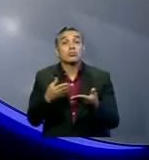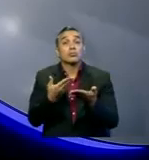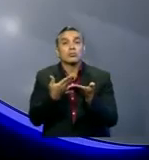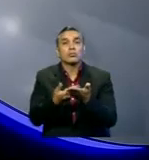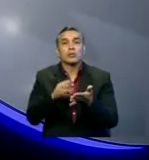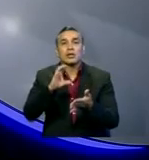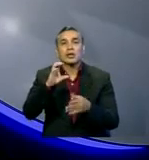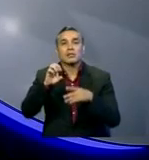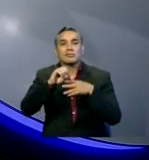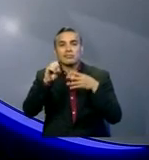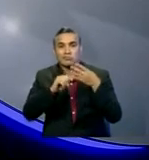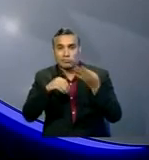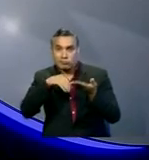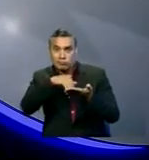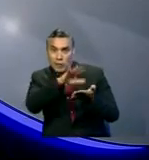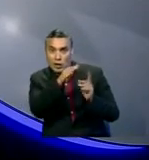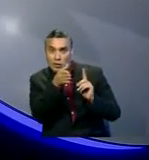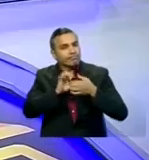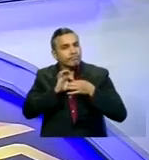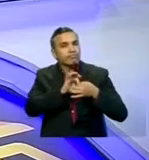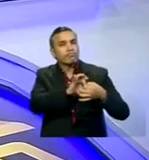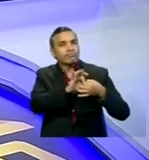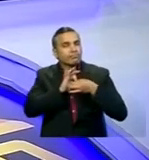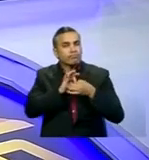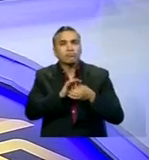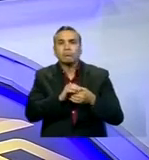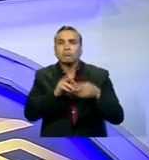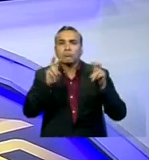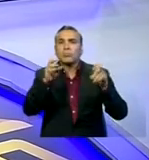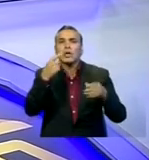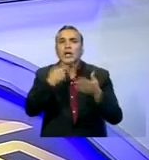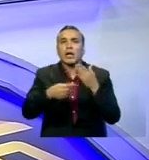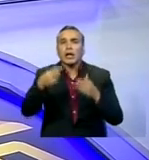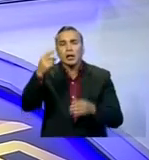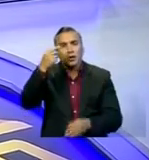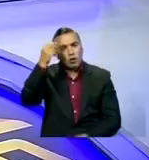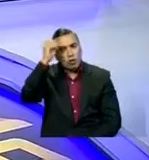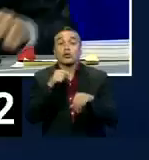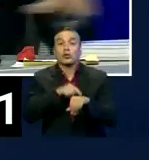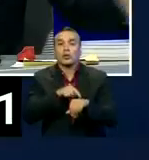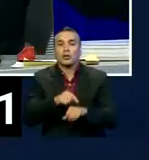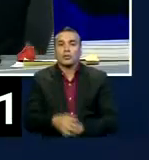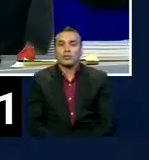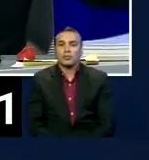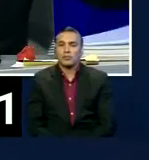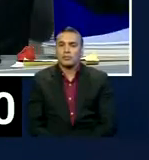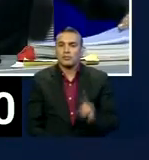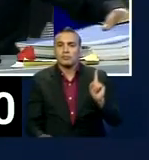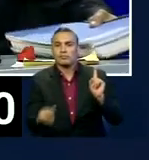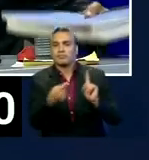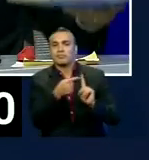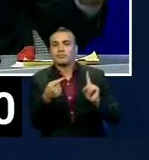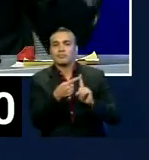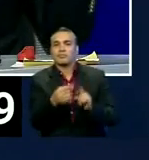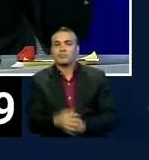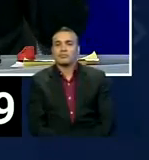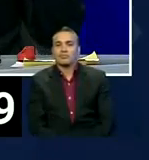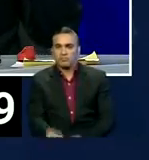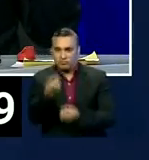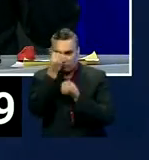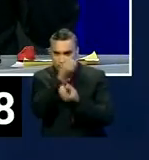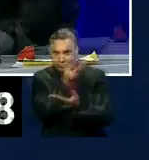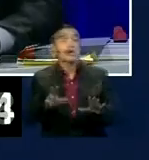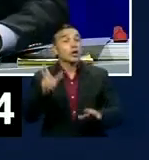debate presidencial, mencionaron algunos asuntos que tenían guardados en sus carpetas, en un espacio de preguntas entre los dos